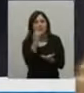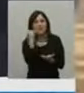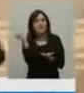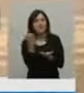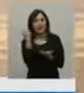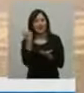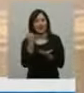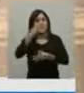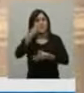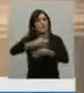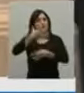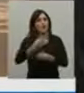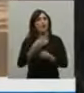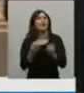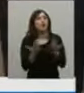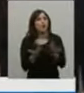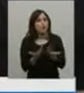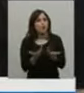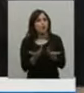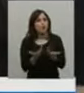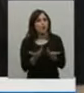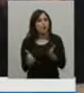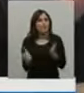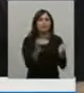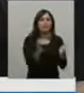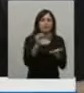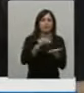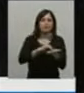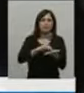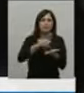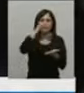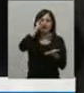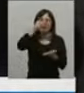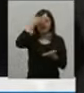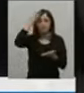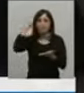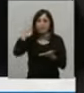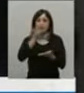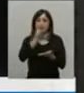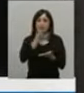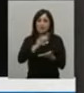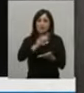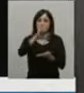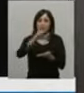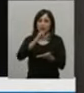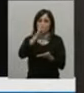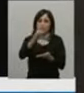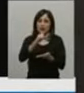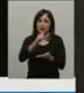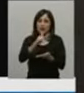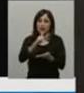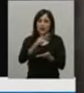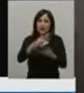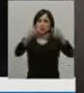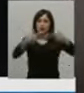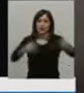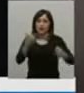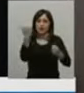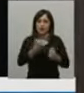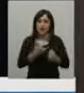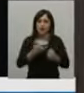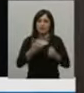acuerdo, mantener la continuidad que ha fijado el gobernador con toda esta política de infraestructura y reparación de un sistema de